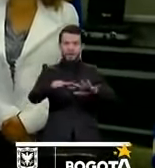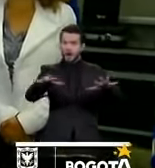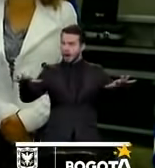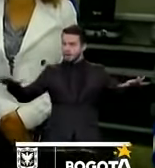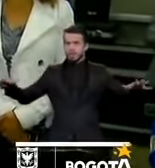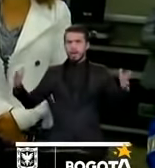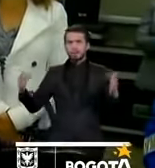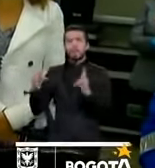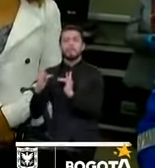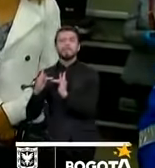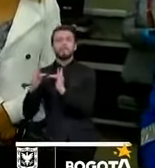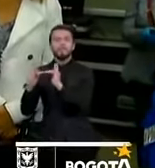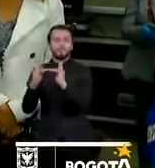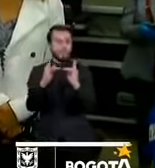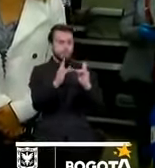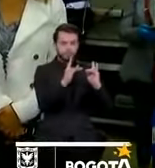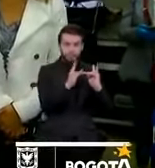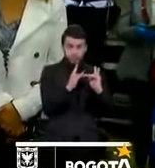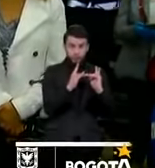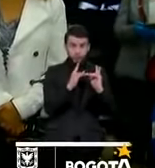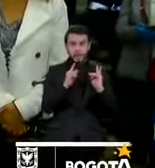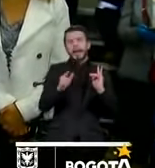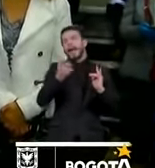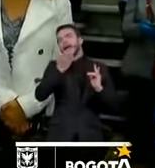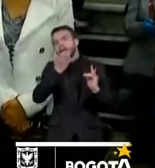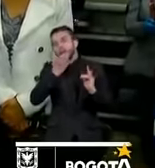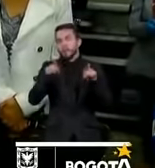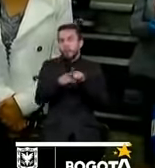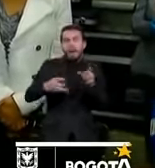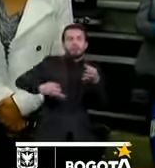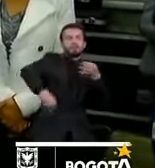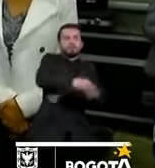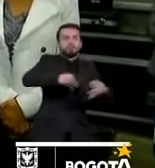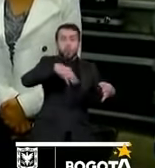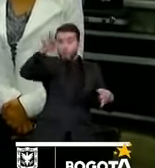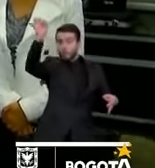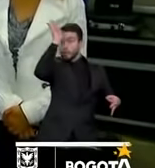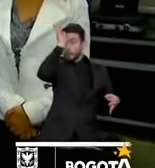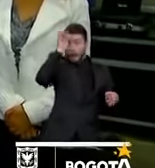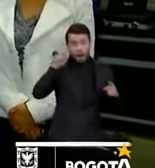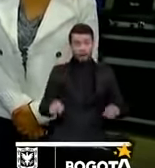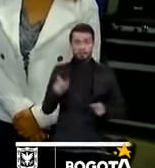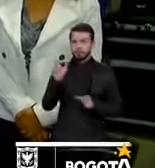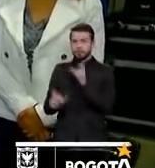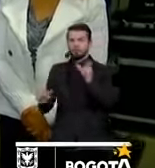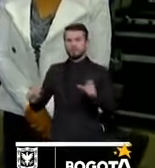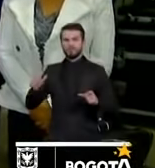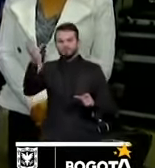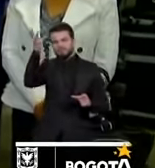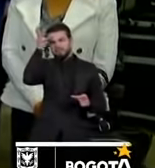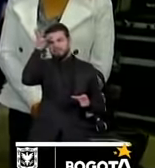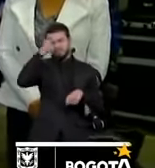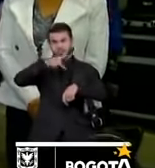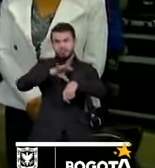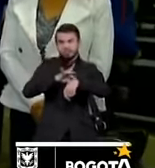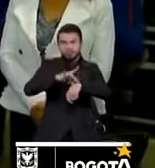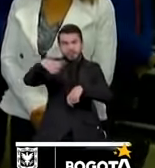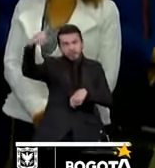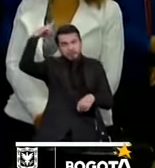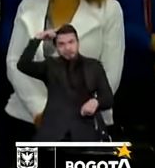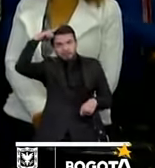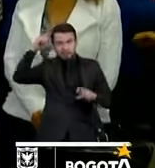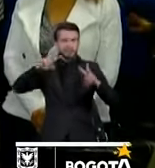las personas de una manera muy digna, vamos a atender a las personas con toda la calidad científica que se merecen y con toda la calidez